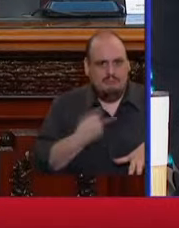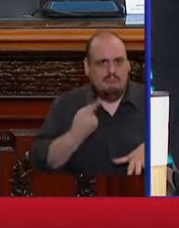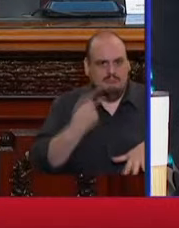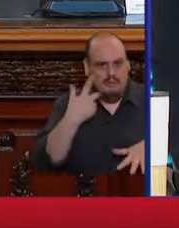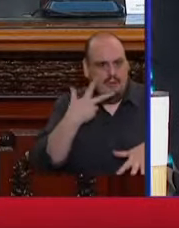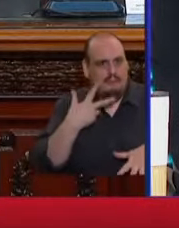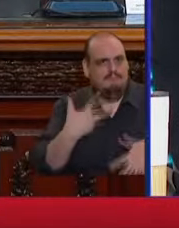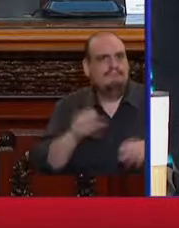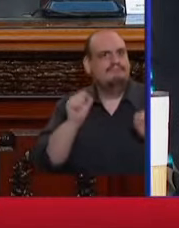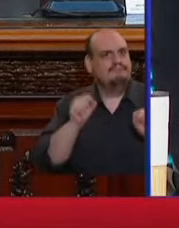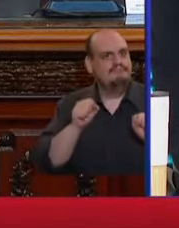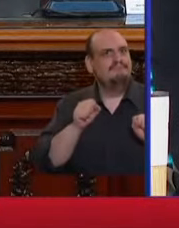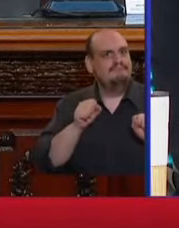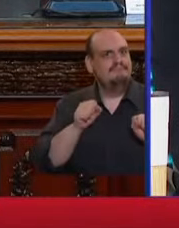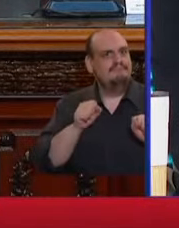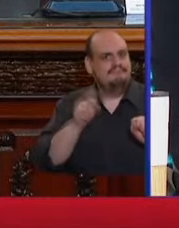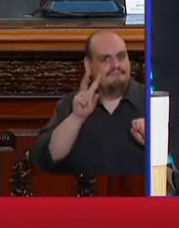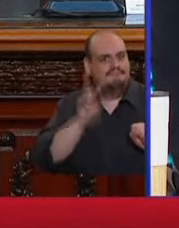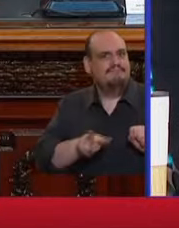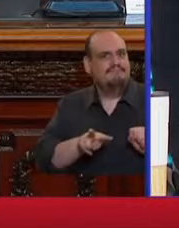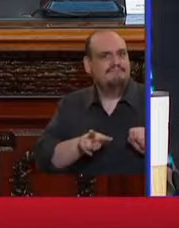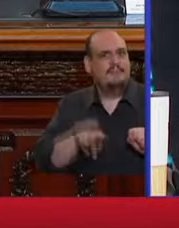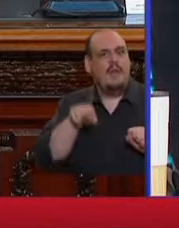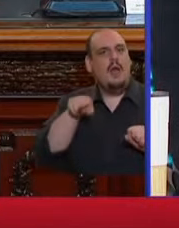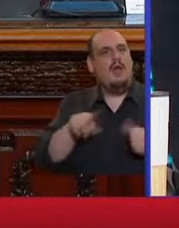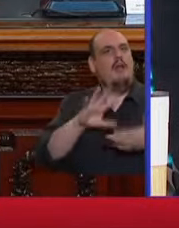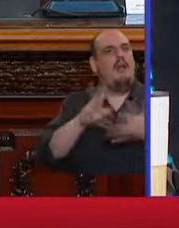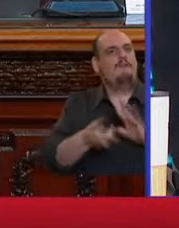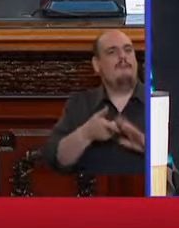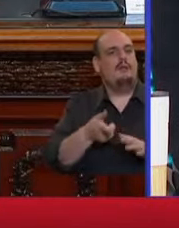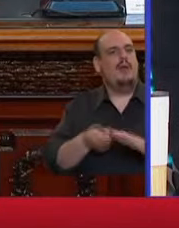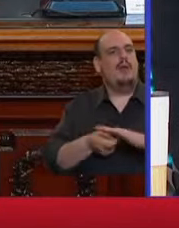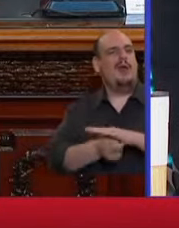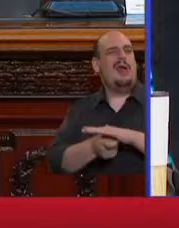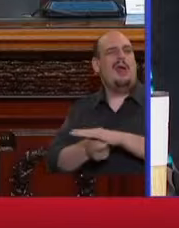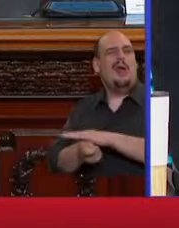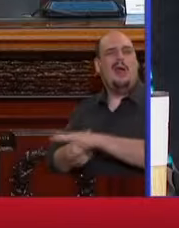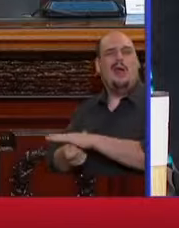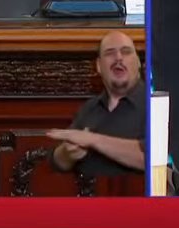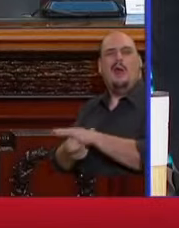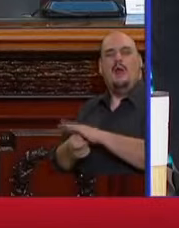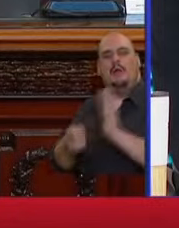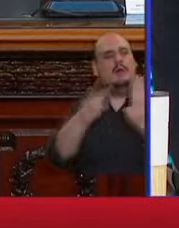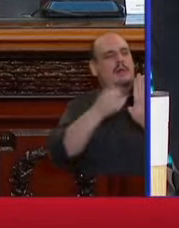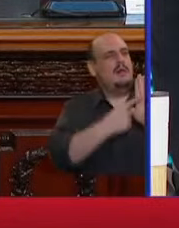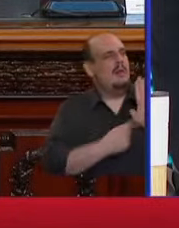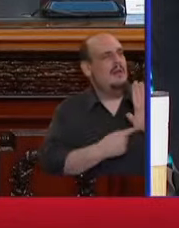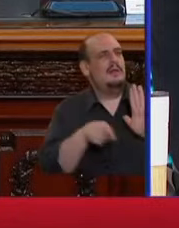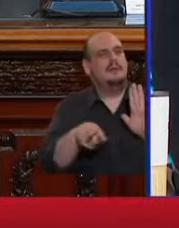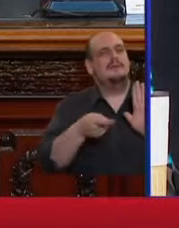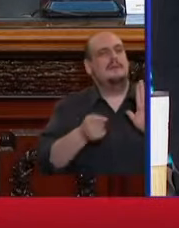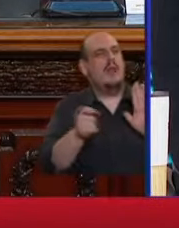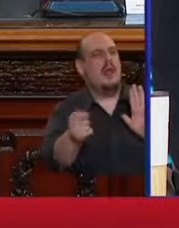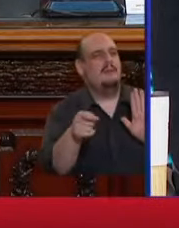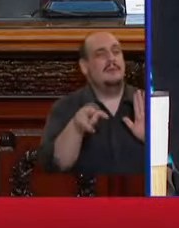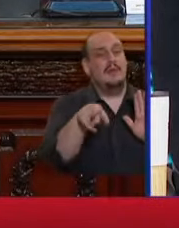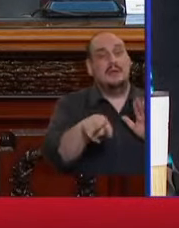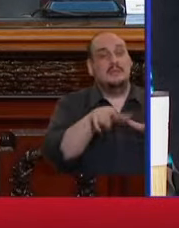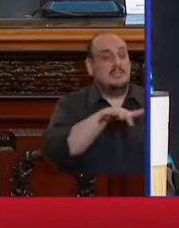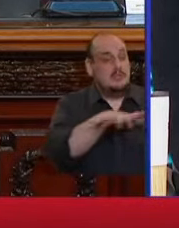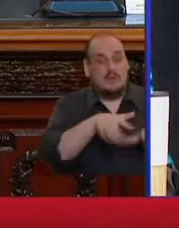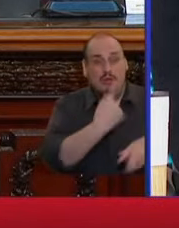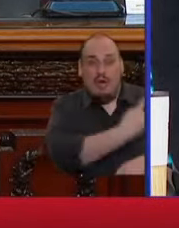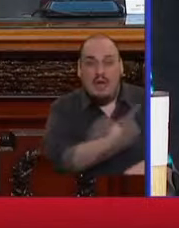hoy estamos. Tercero, no nos podemos enojar con un tipo que interpretó mejor la opinión pública que nosotros mismos. Y cuarto, creo que nosotros tenemos